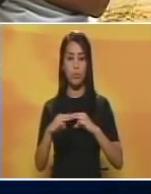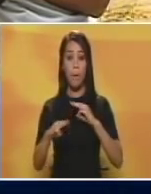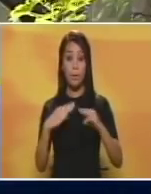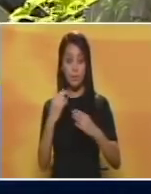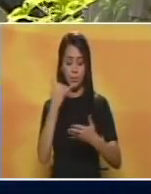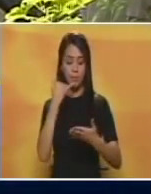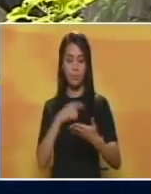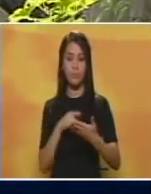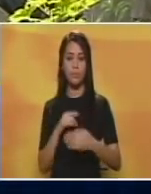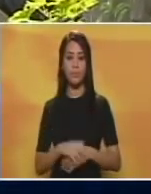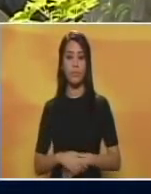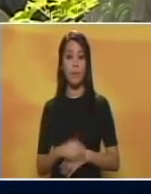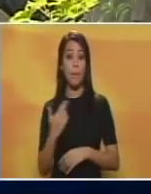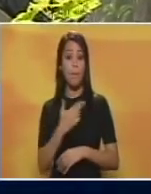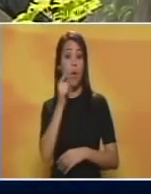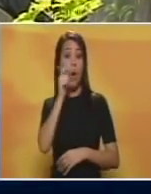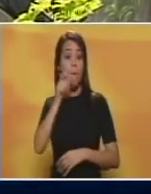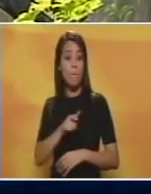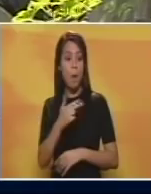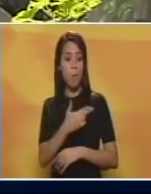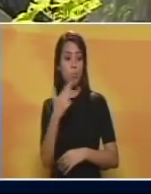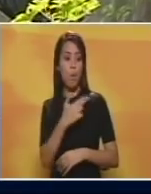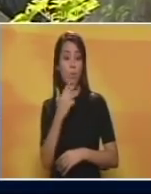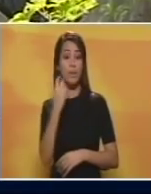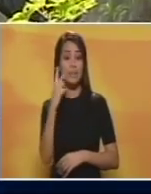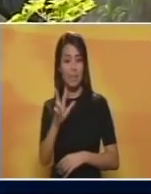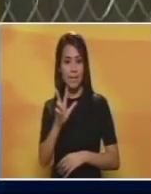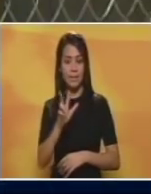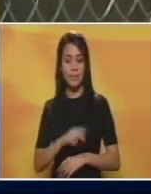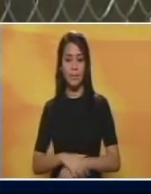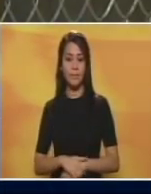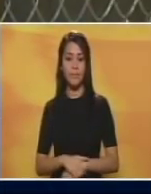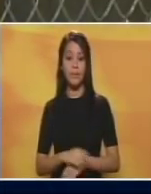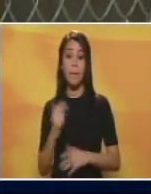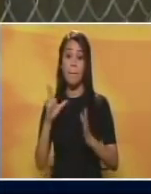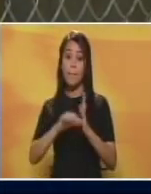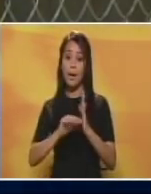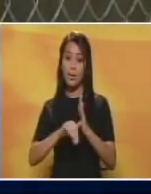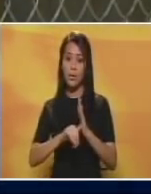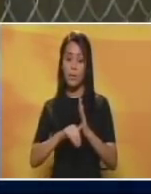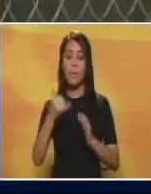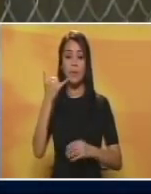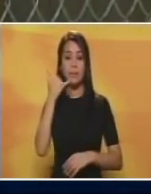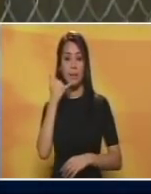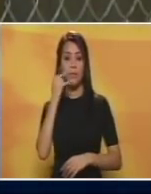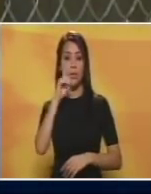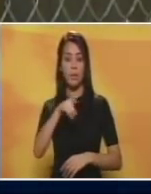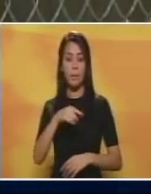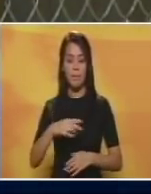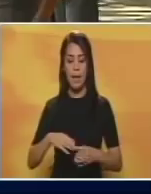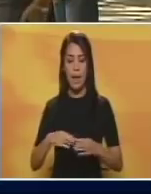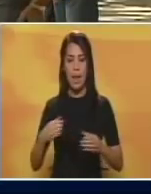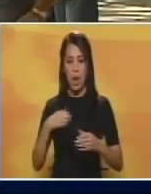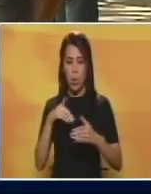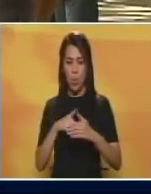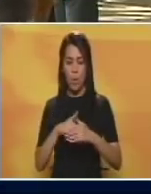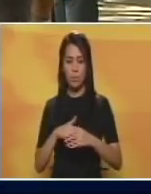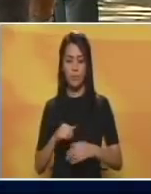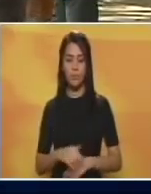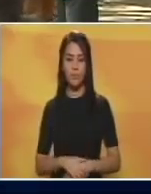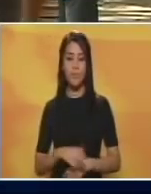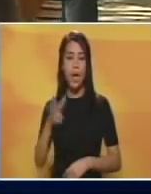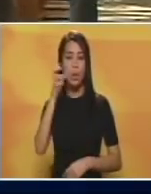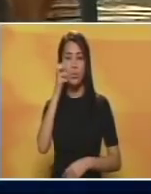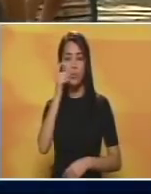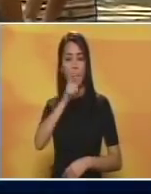fue abordado por un delincuente, quien le propinó 3 disparos para robarle tanto el móvil como la cartera. Quienes escucharon los